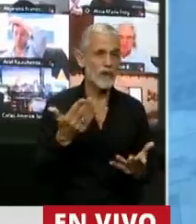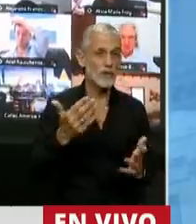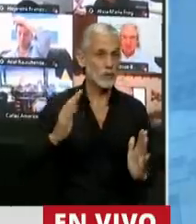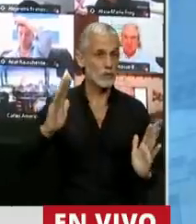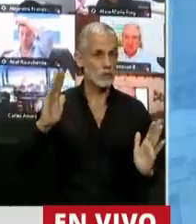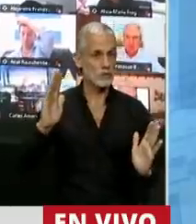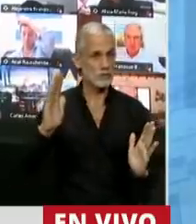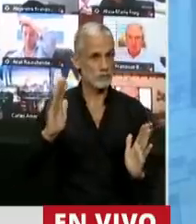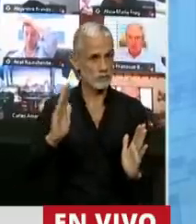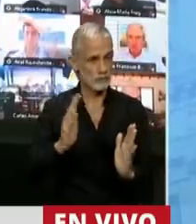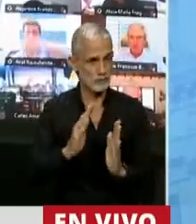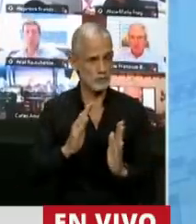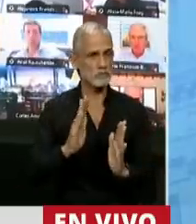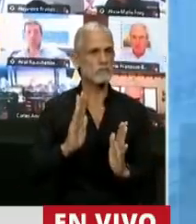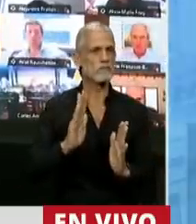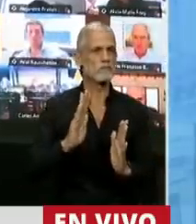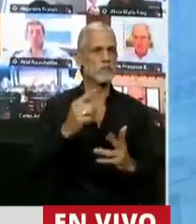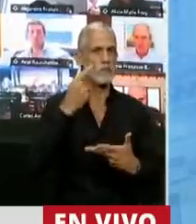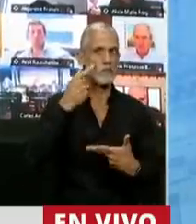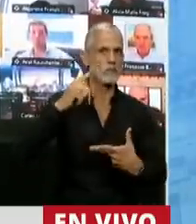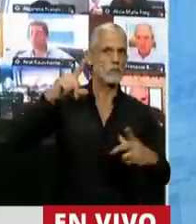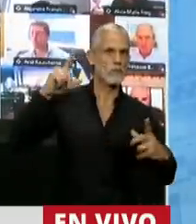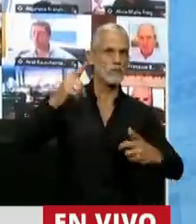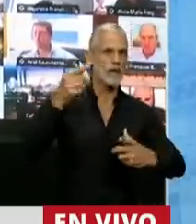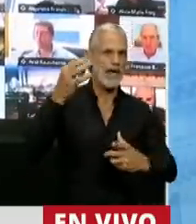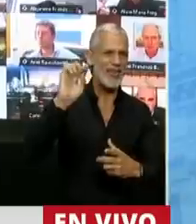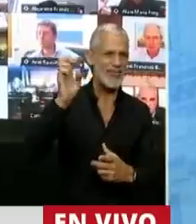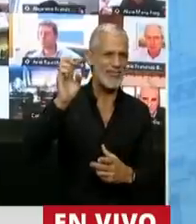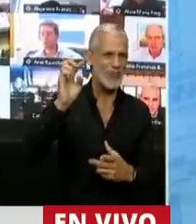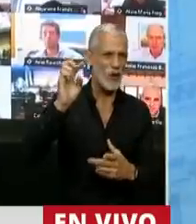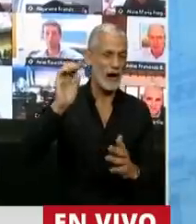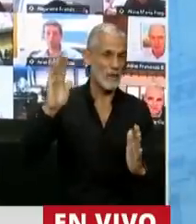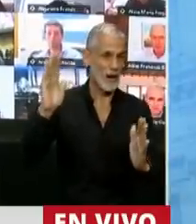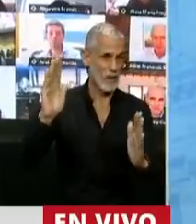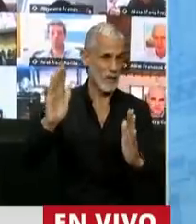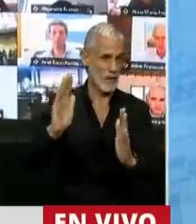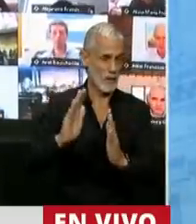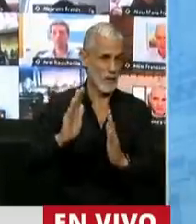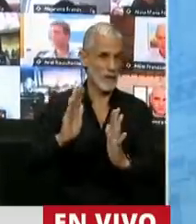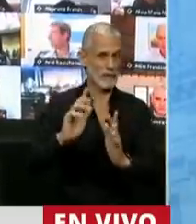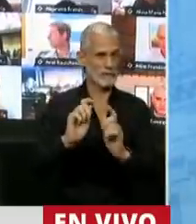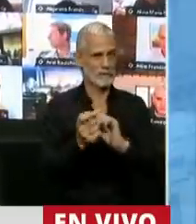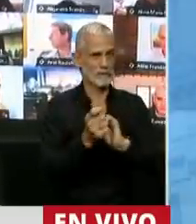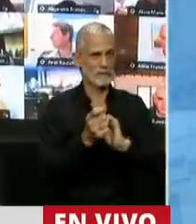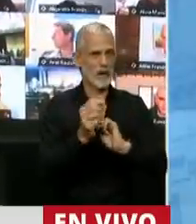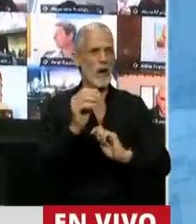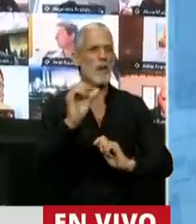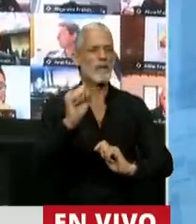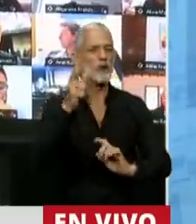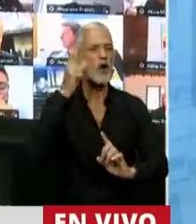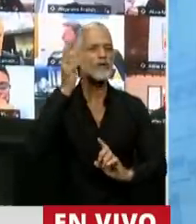Reduce la exposición que tenía en moneda extranjera y la lleva a pesos, reduce